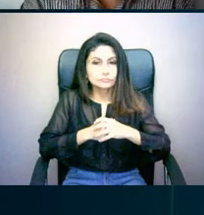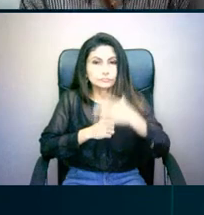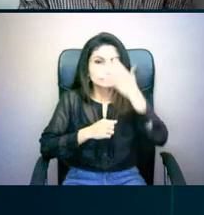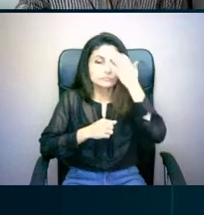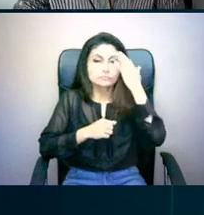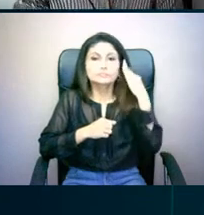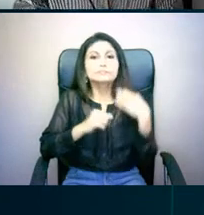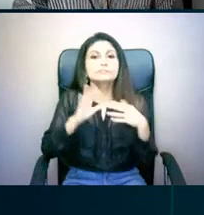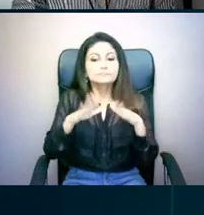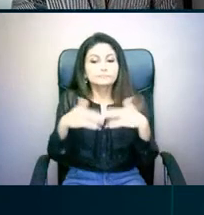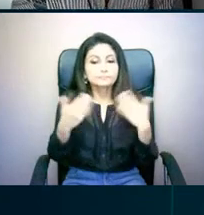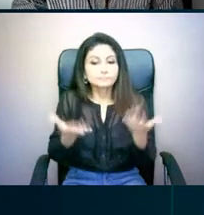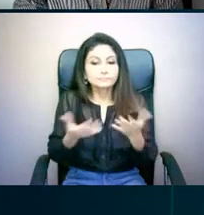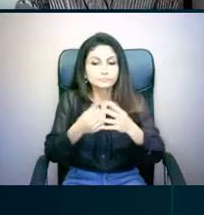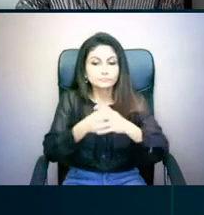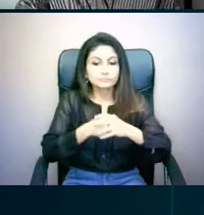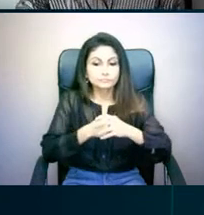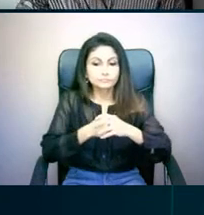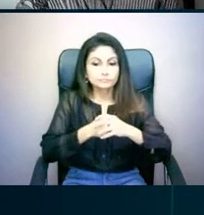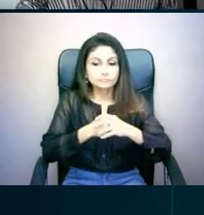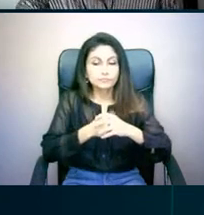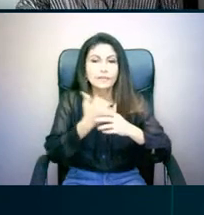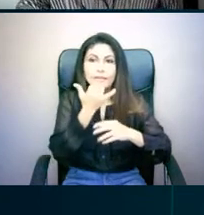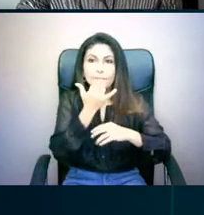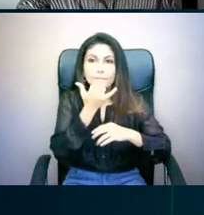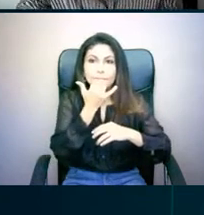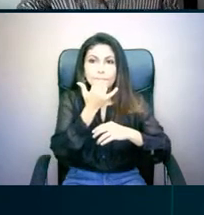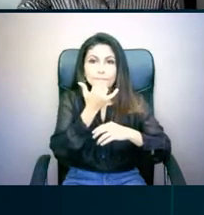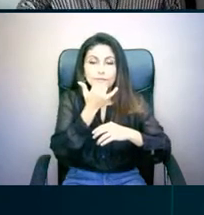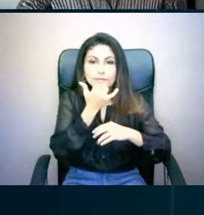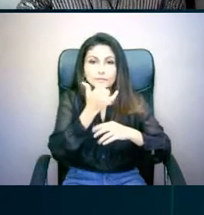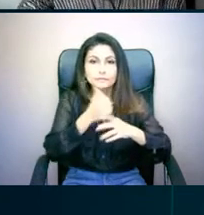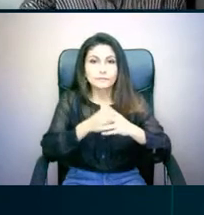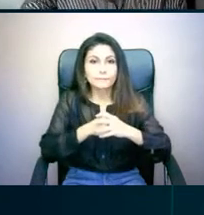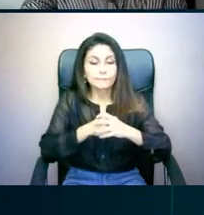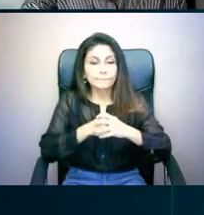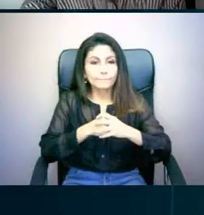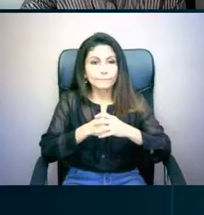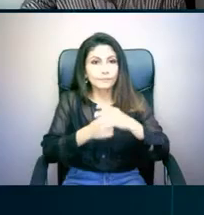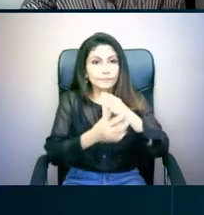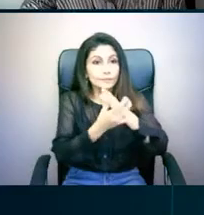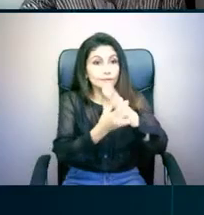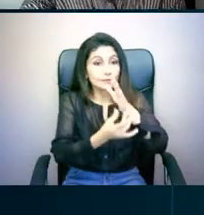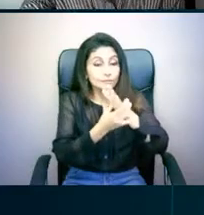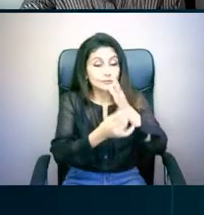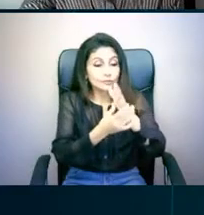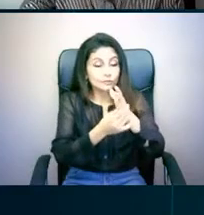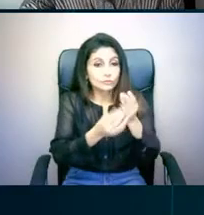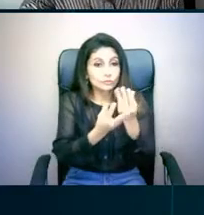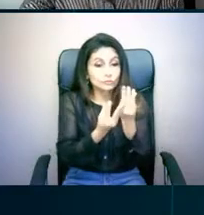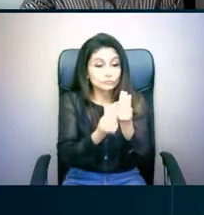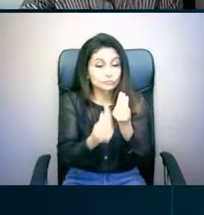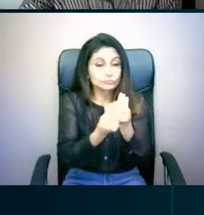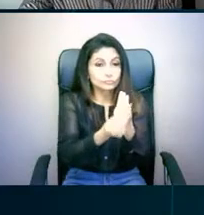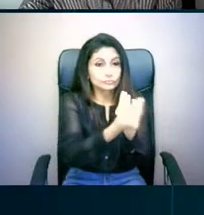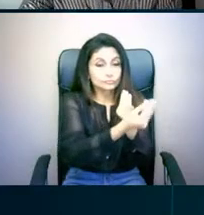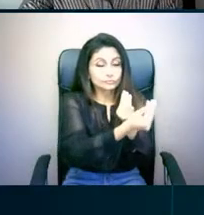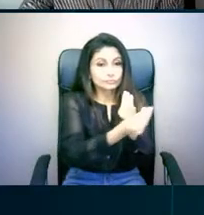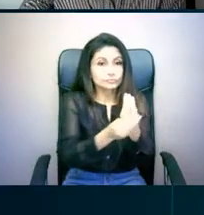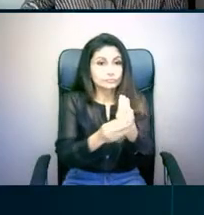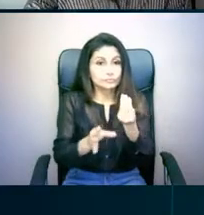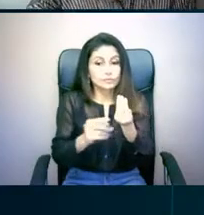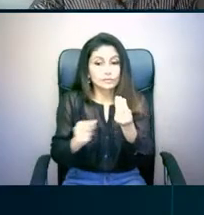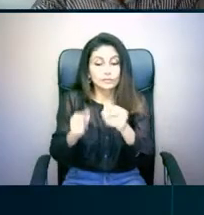Entonces, ¿qué nos sucede? Al extraer los lípidos, acá tenemos como la producción del biogás,